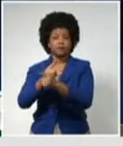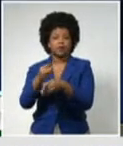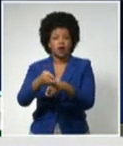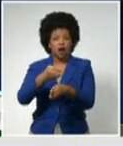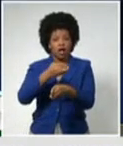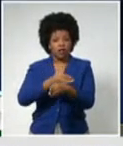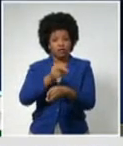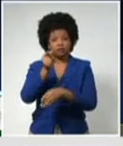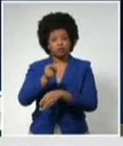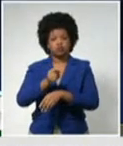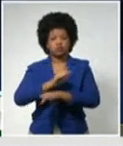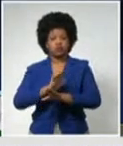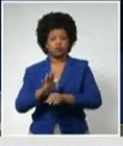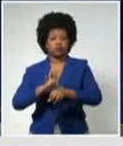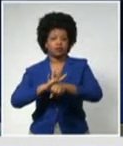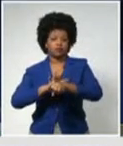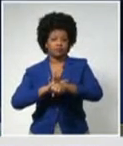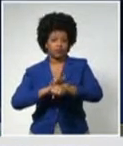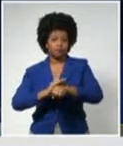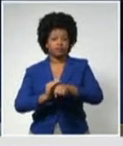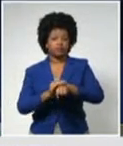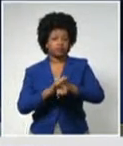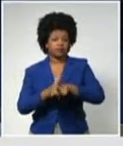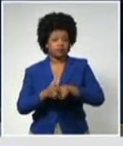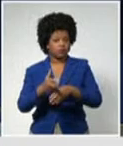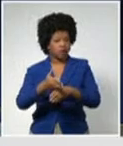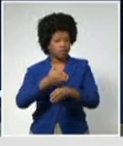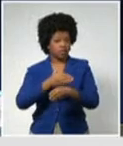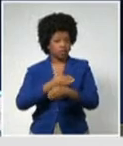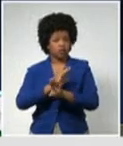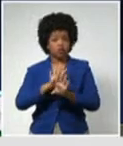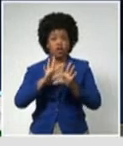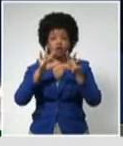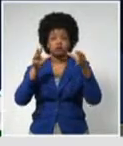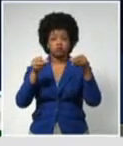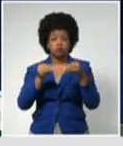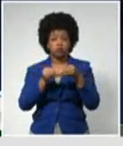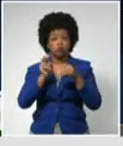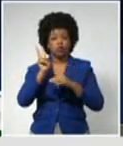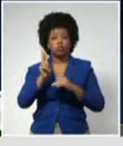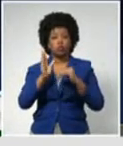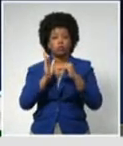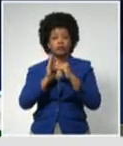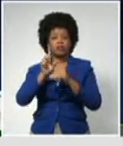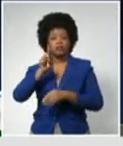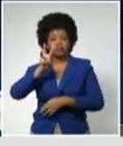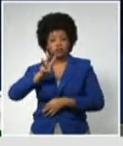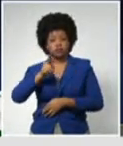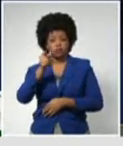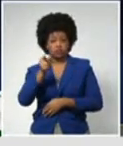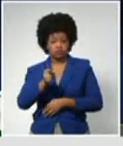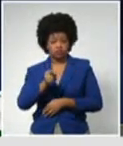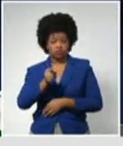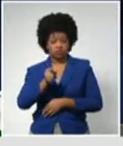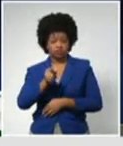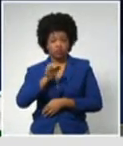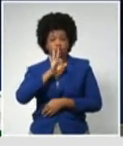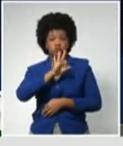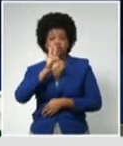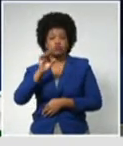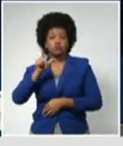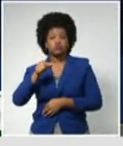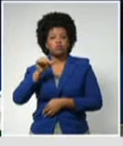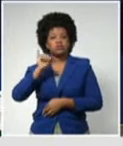positivos, de casos confirmados anteriormente, y ya se acumulan 2.013 personas, el